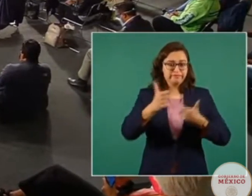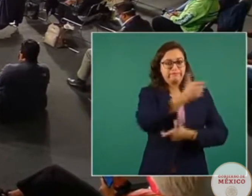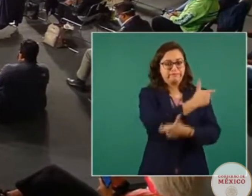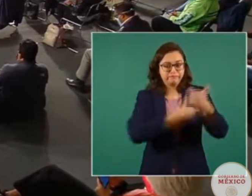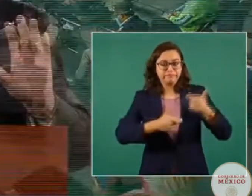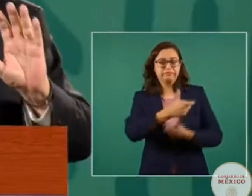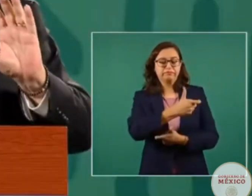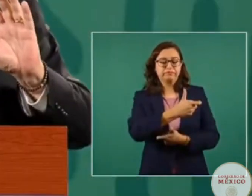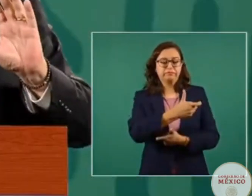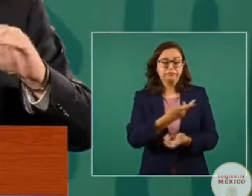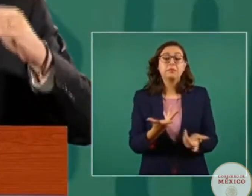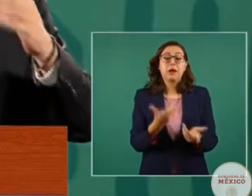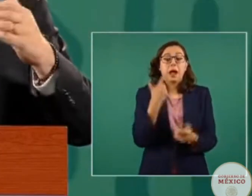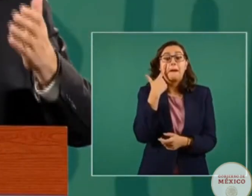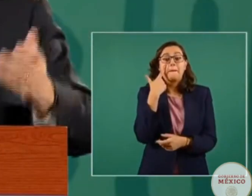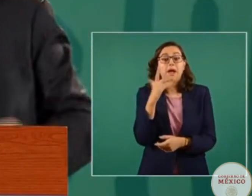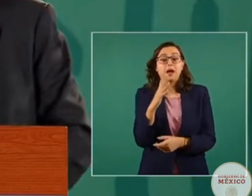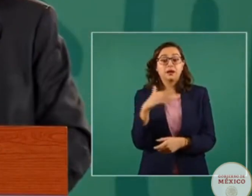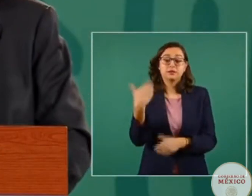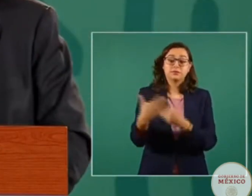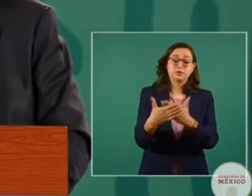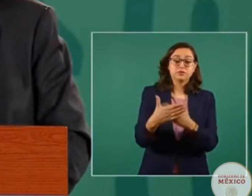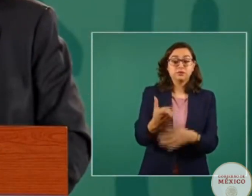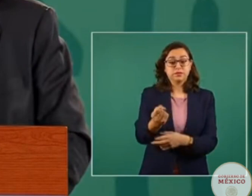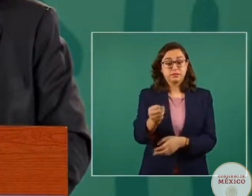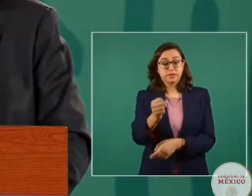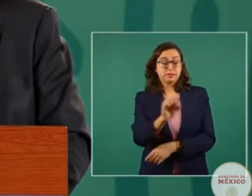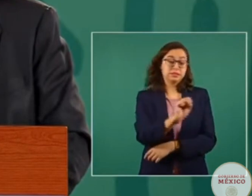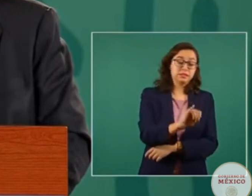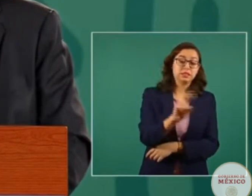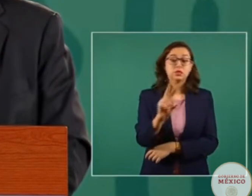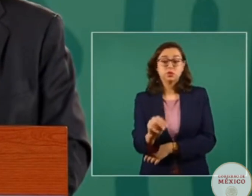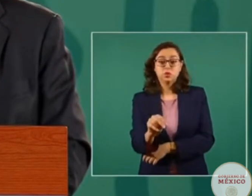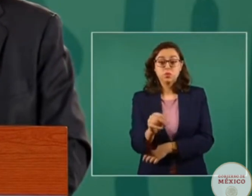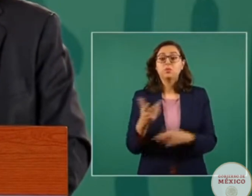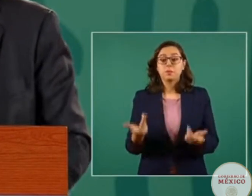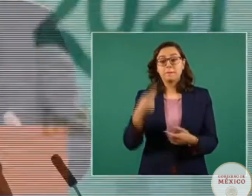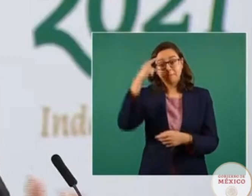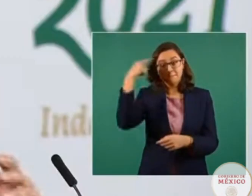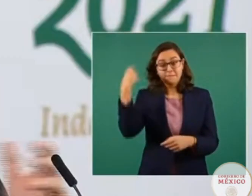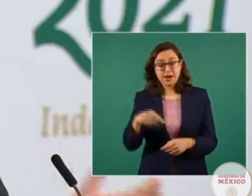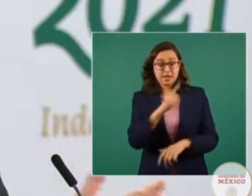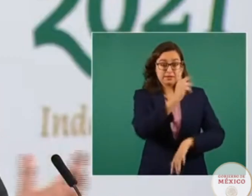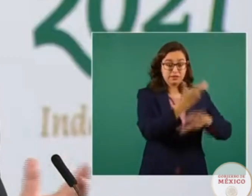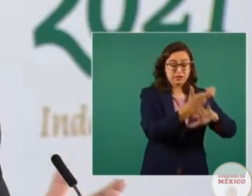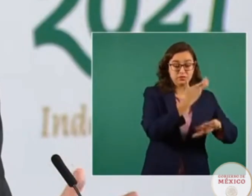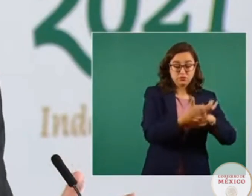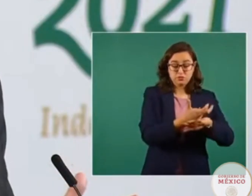reunión, de ese diálogo, porque es una de las preocupaciones que México tiene. Para poder ir a la misma velocidad, pues necesitamos